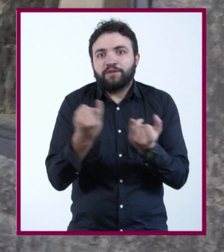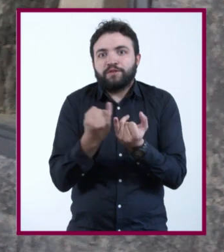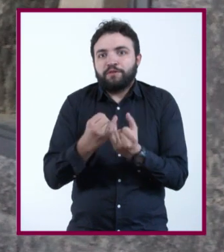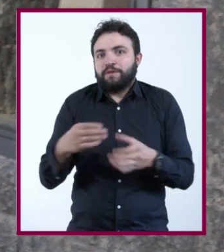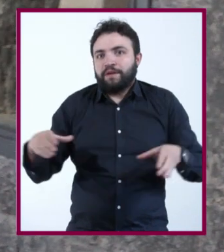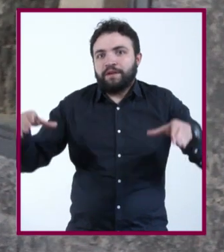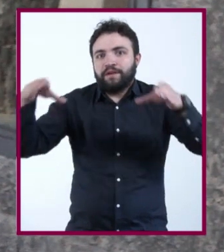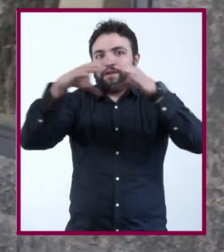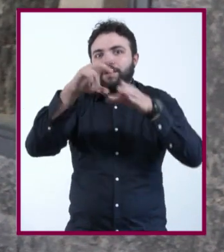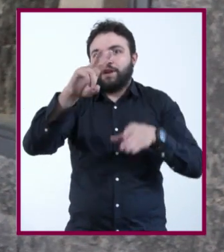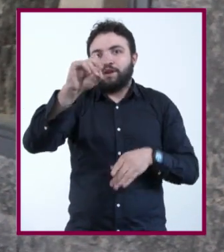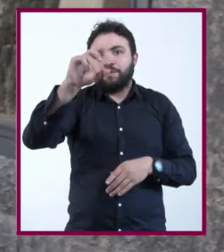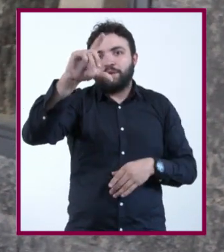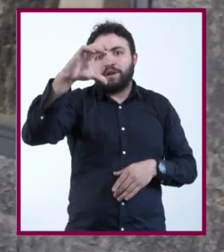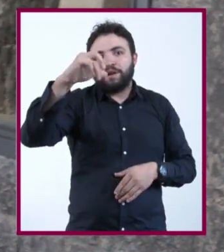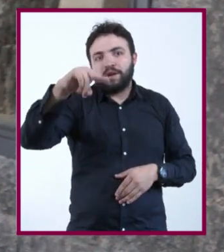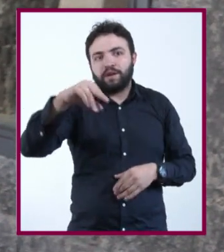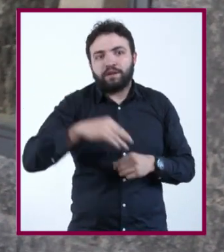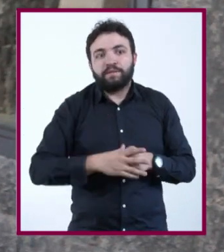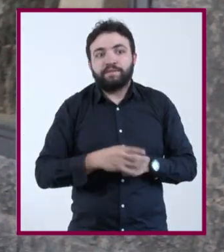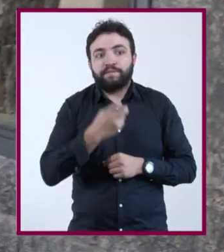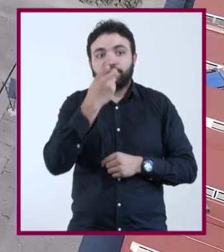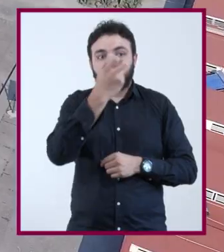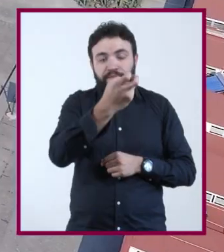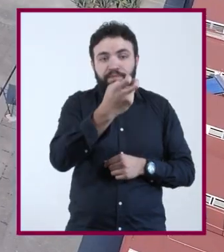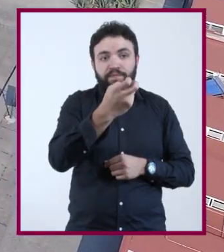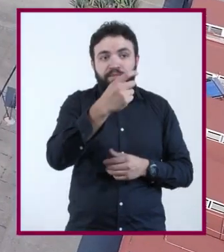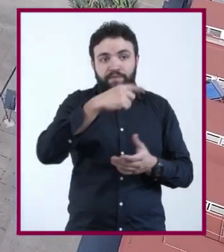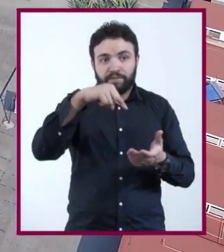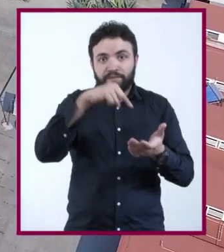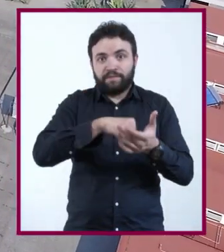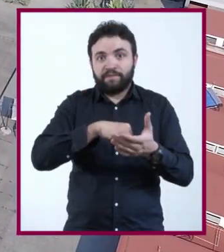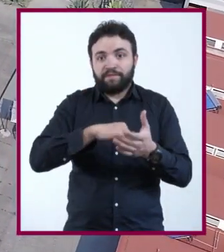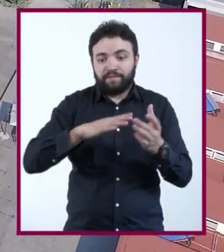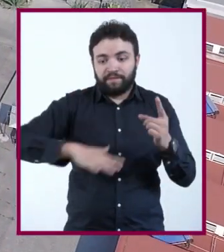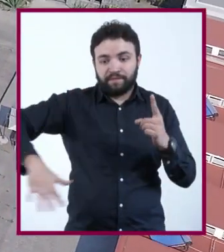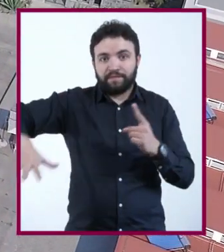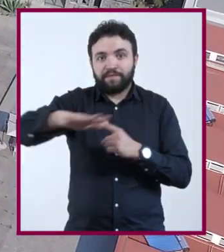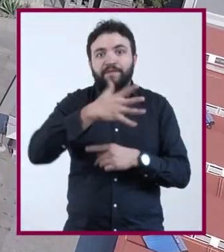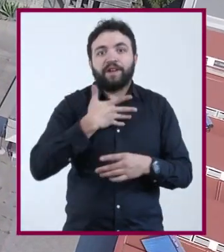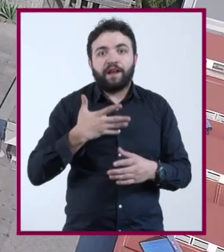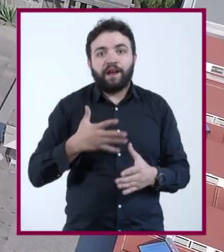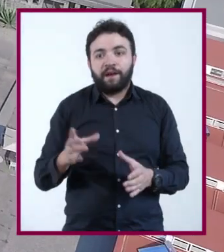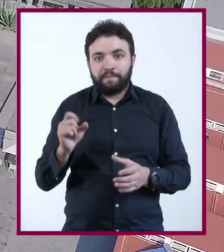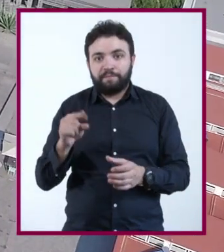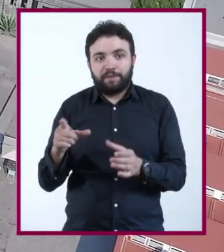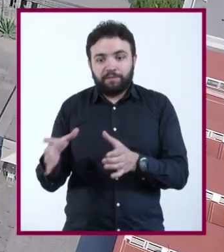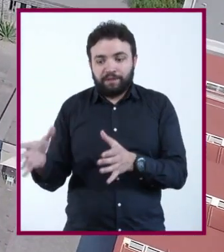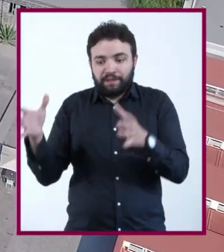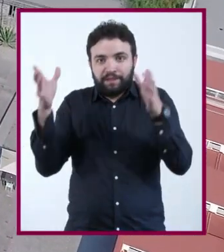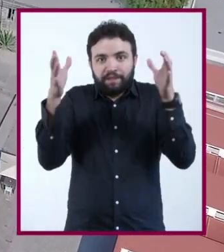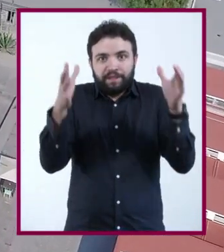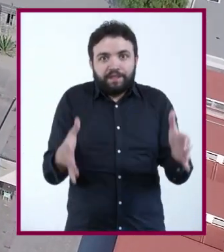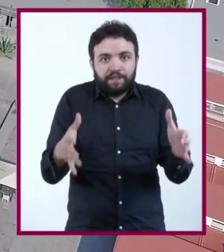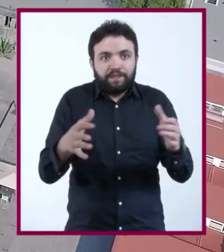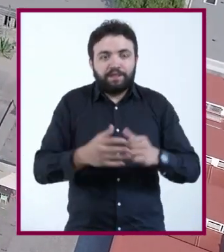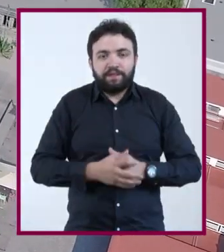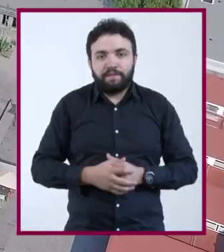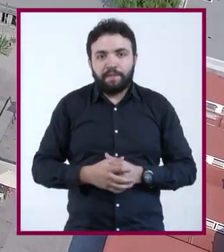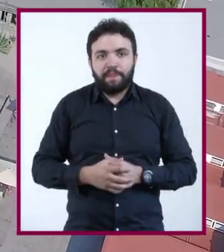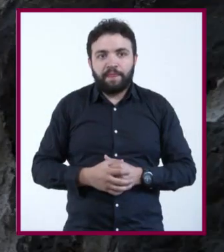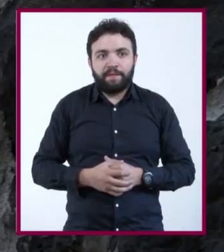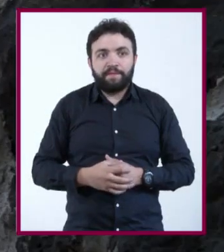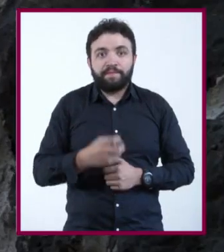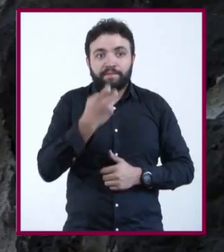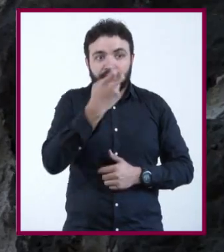y esa pasión de un volcán. Entonces el Anahuacalli está plantado en esa sección y es